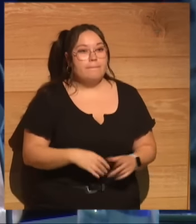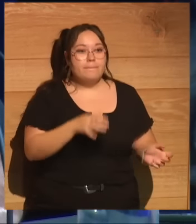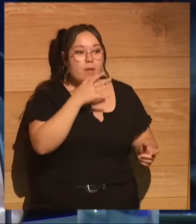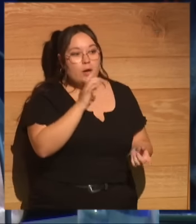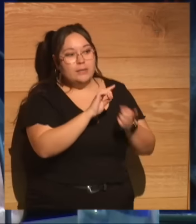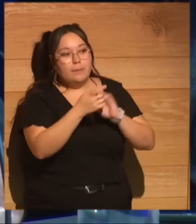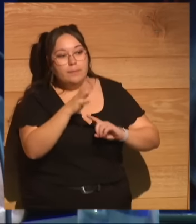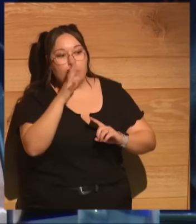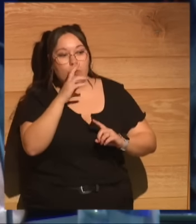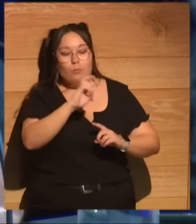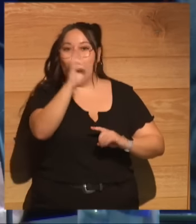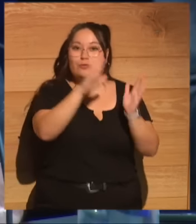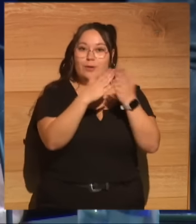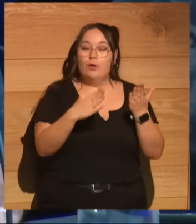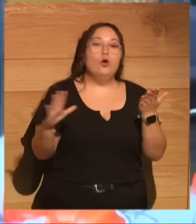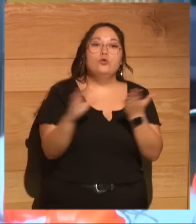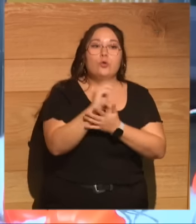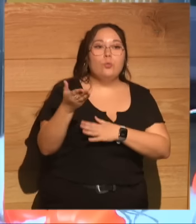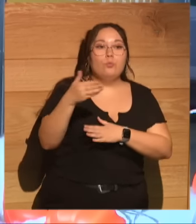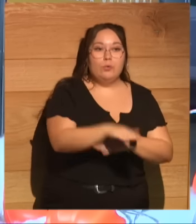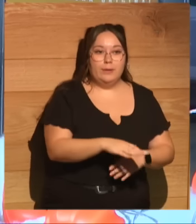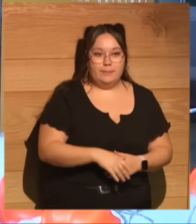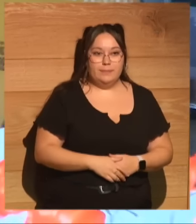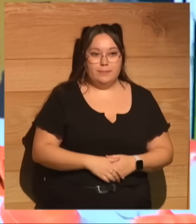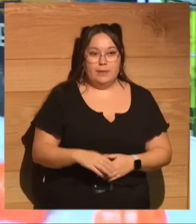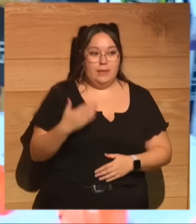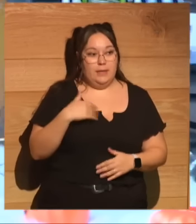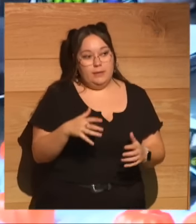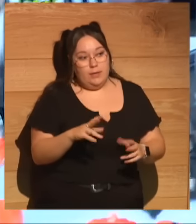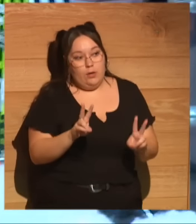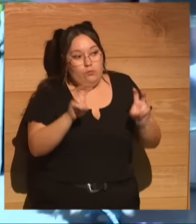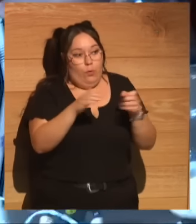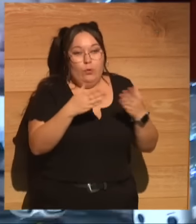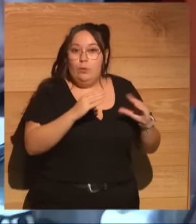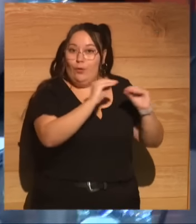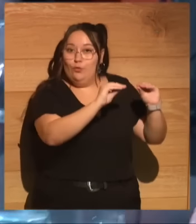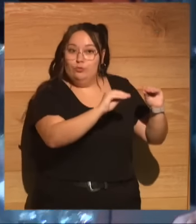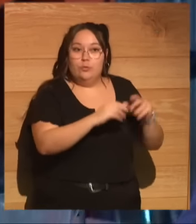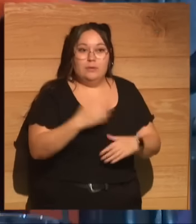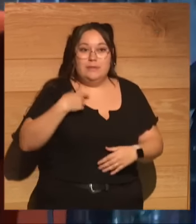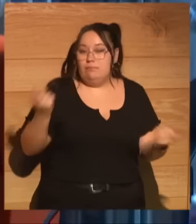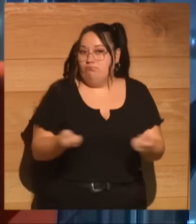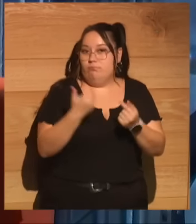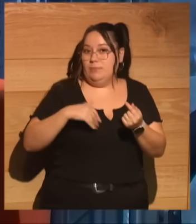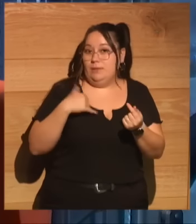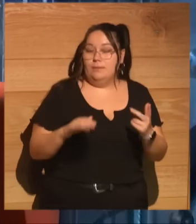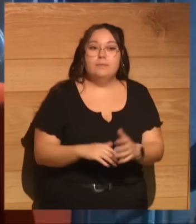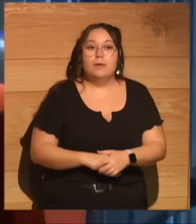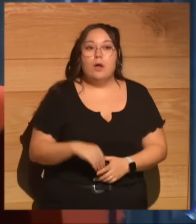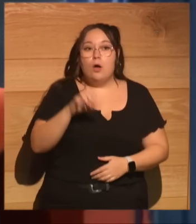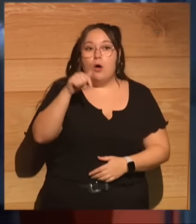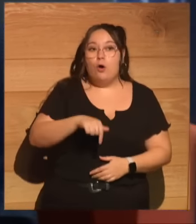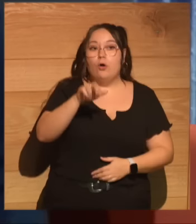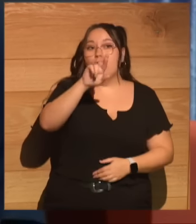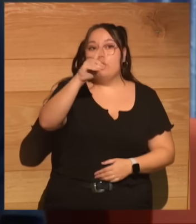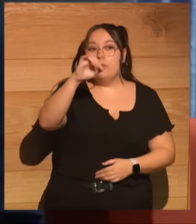Muere... nuevo libro de Juan Gómez Jurado. Ya está, ¿no? Lo hemos hecho ya, ¿no? Yo creo que con esto está la promo, ¿no? Sí, porque, o sea, a Rodrigo y a ti